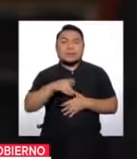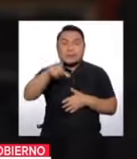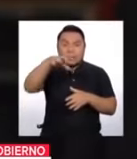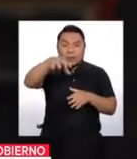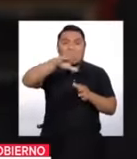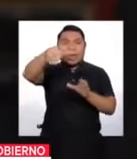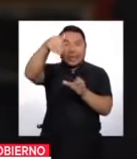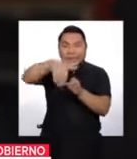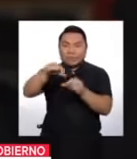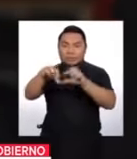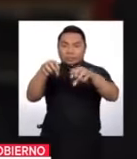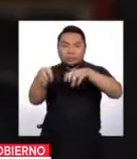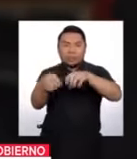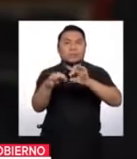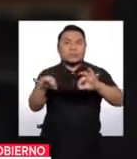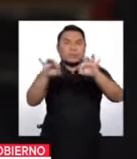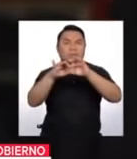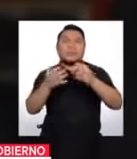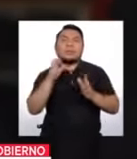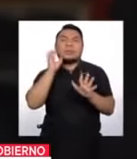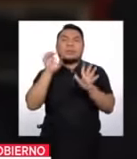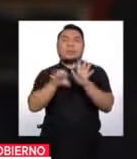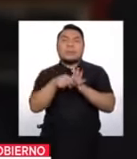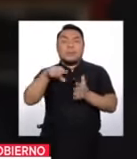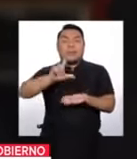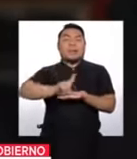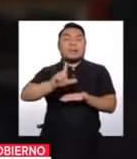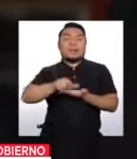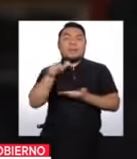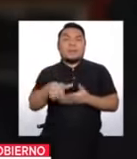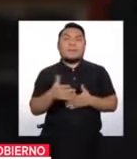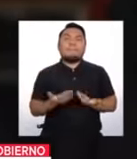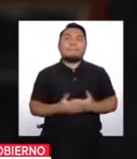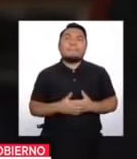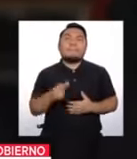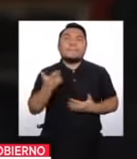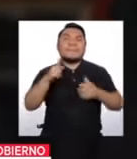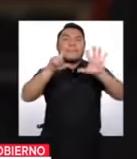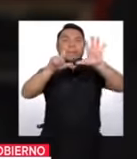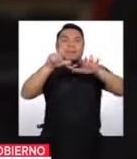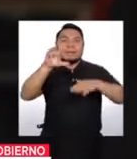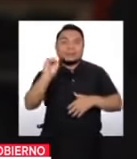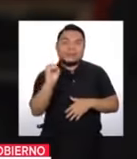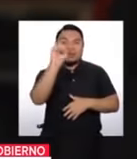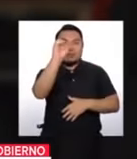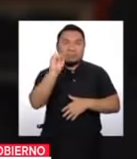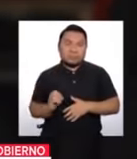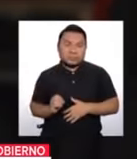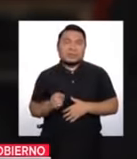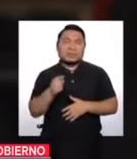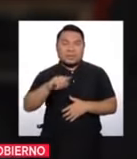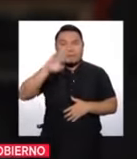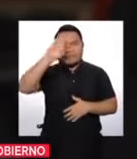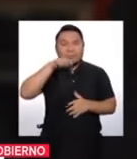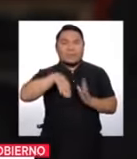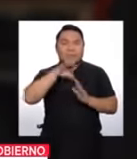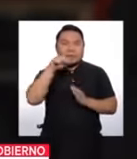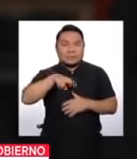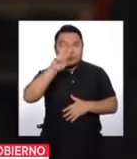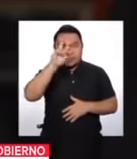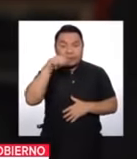la provincia más importante. En el caso de Lima, es la que se lleva el 70% de todos los casos del Perú.